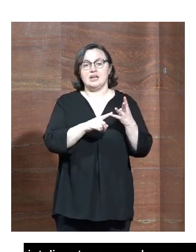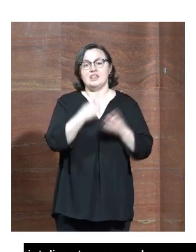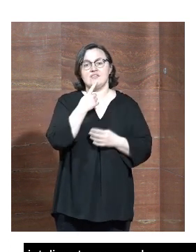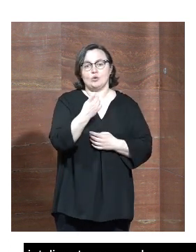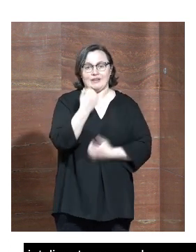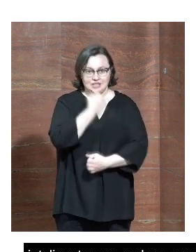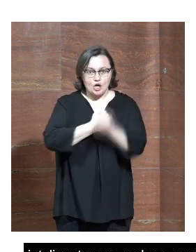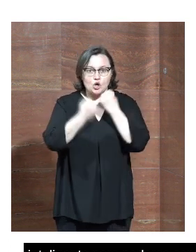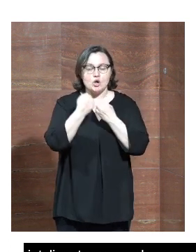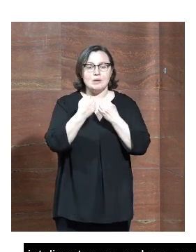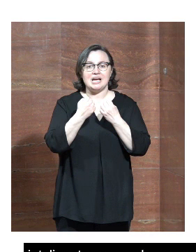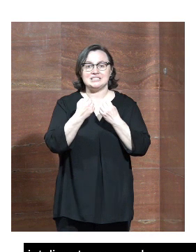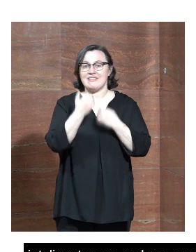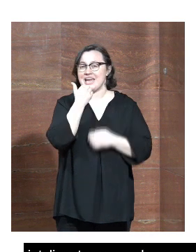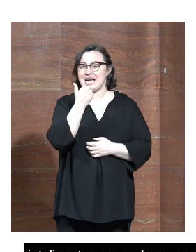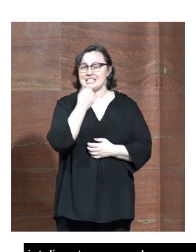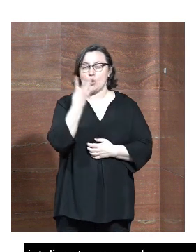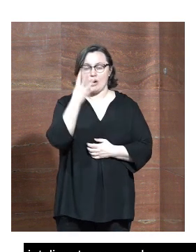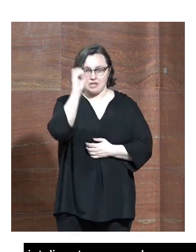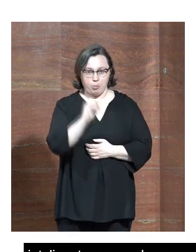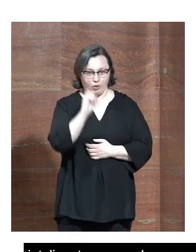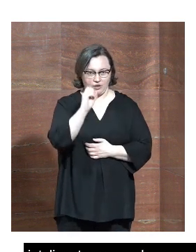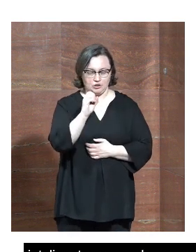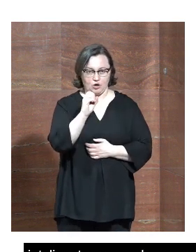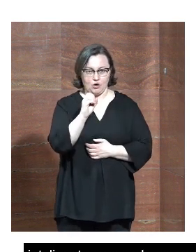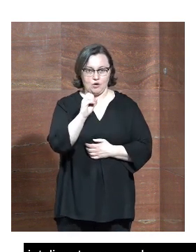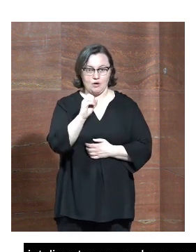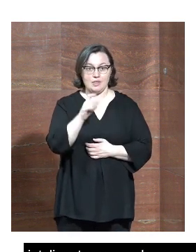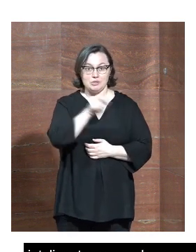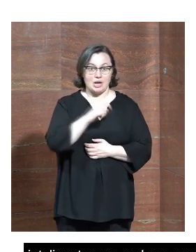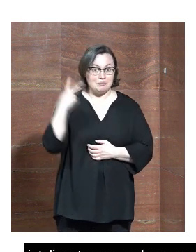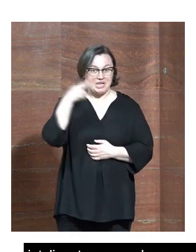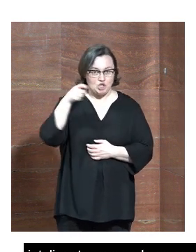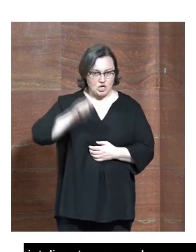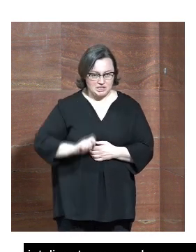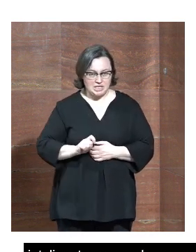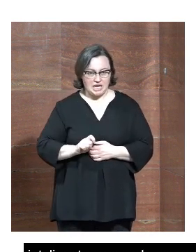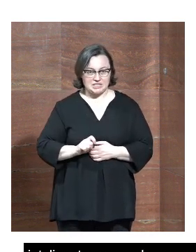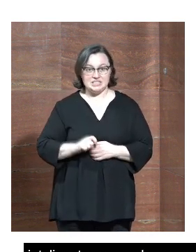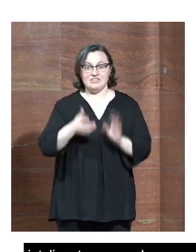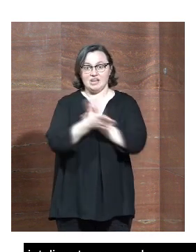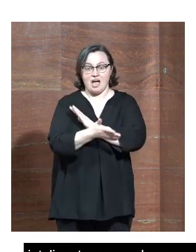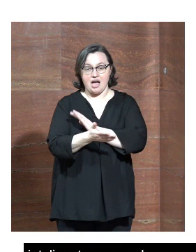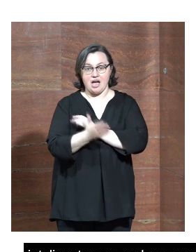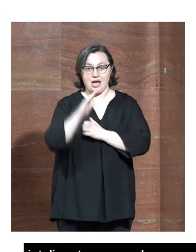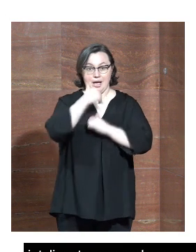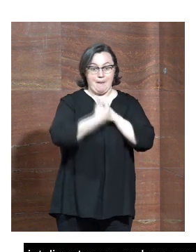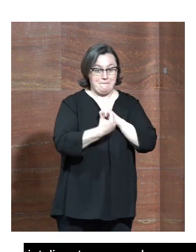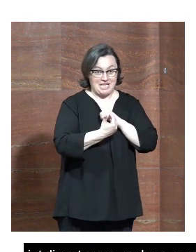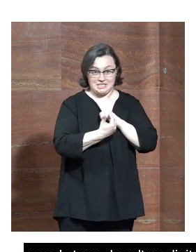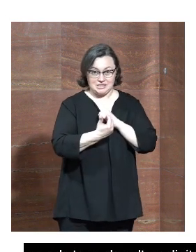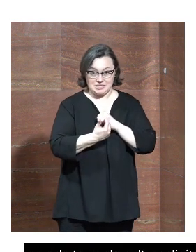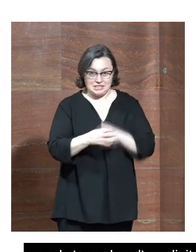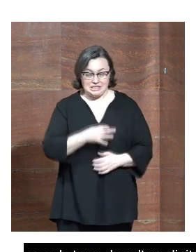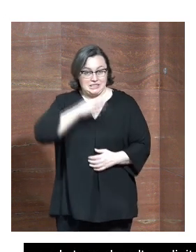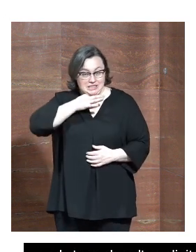deficiencias económicas de casi un 40% de los pensionistas que tienen dificultades para llegar a